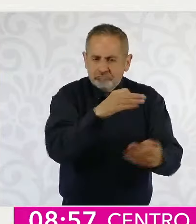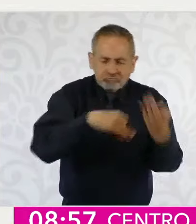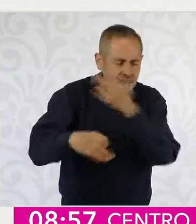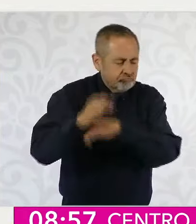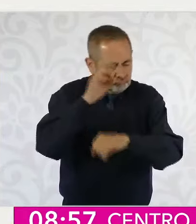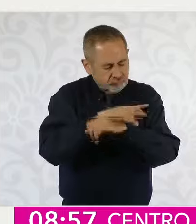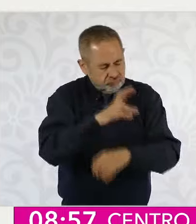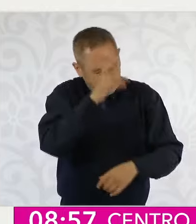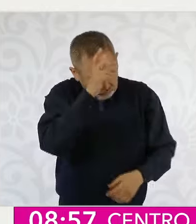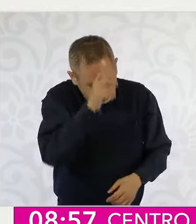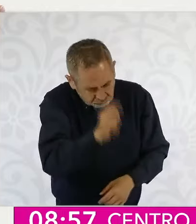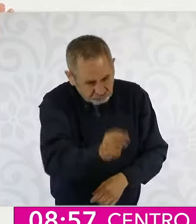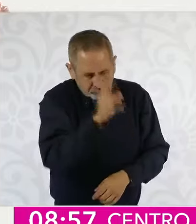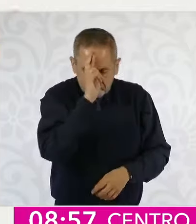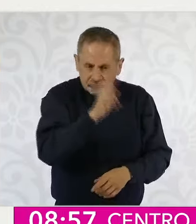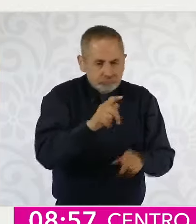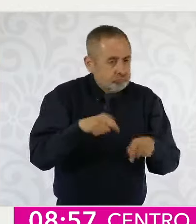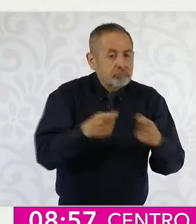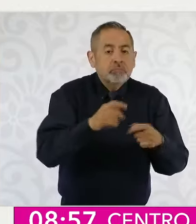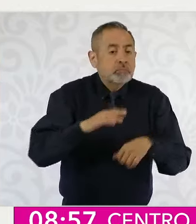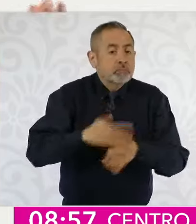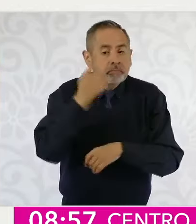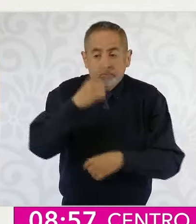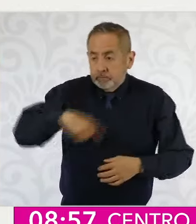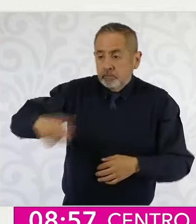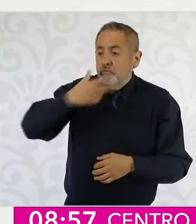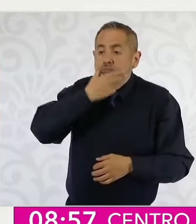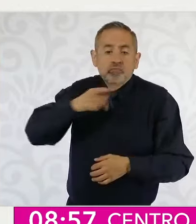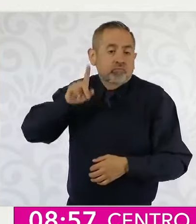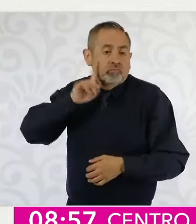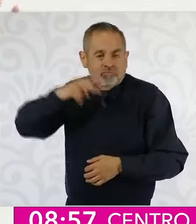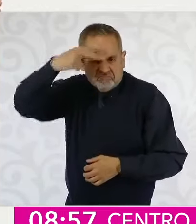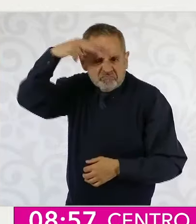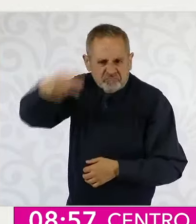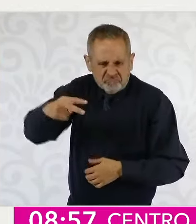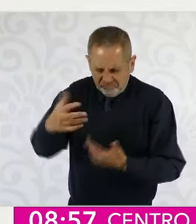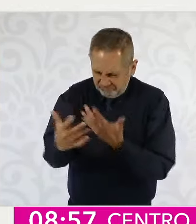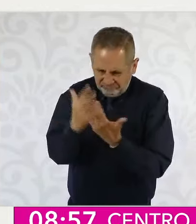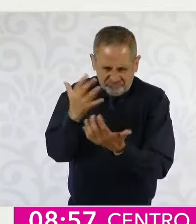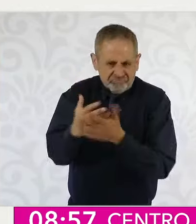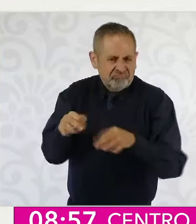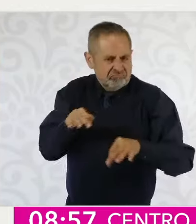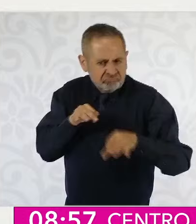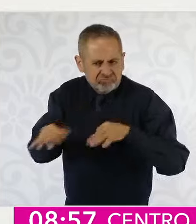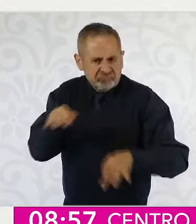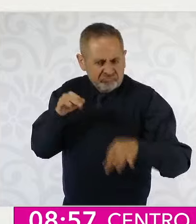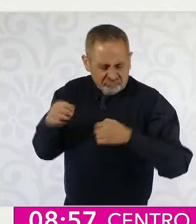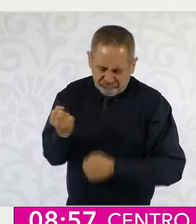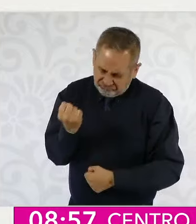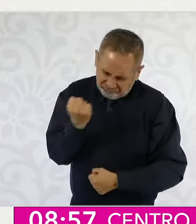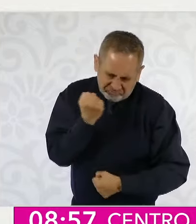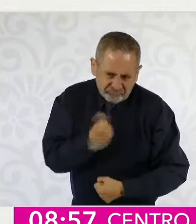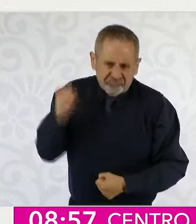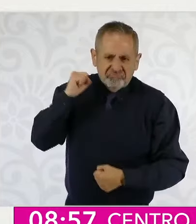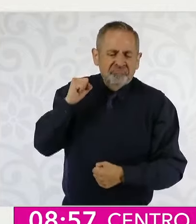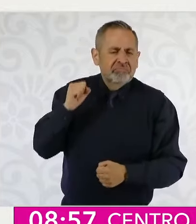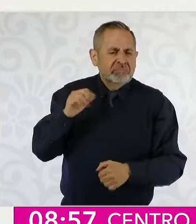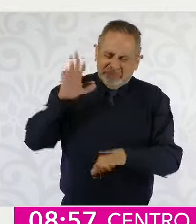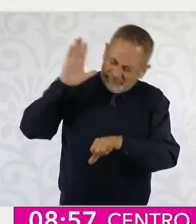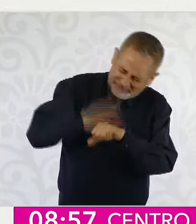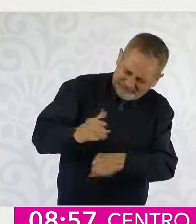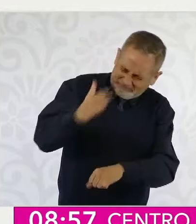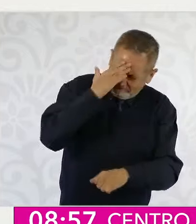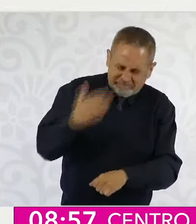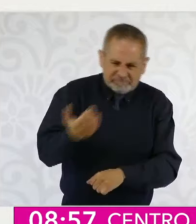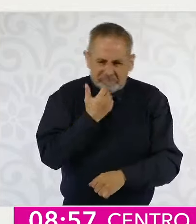reivindicar, porque los mexicanos y las mexicanas somos trabajadores de primera, como lo dije ayer. Entonces, esta idea